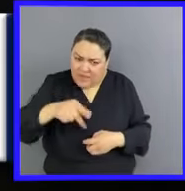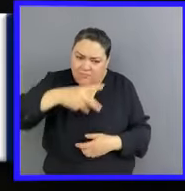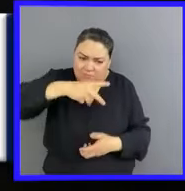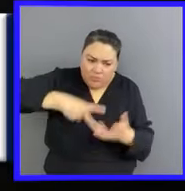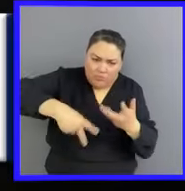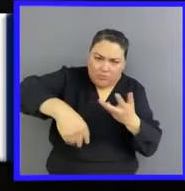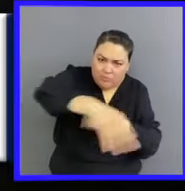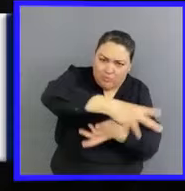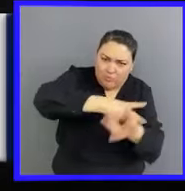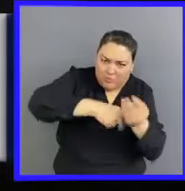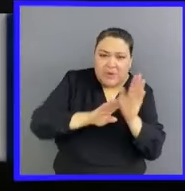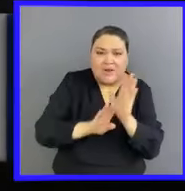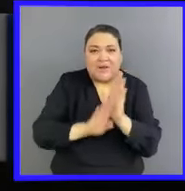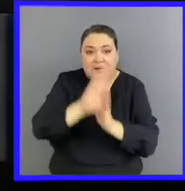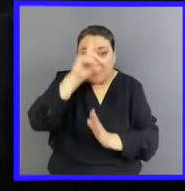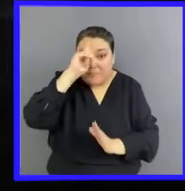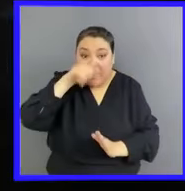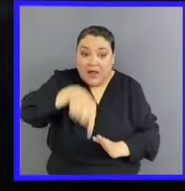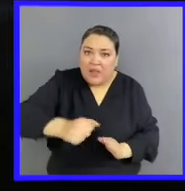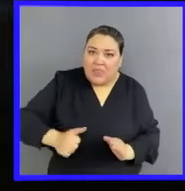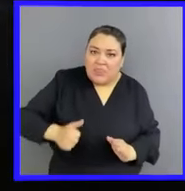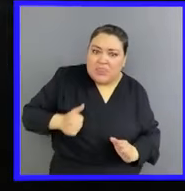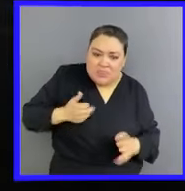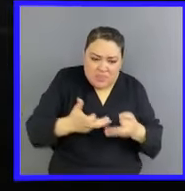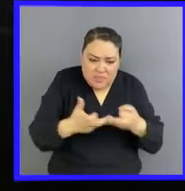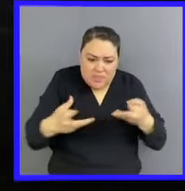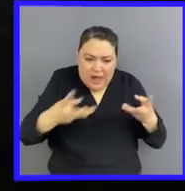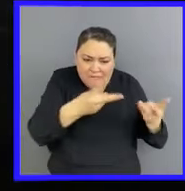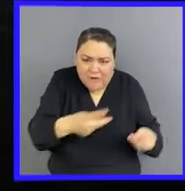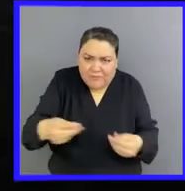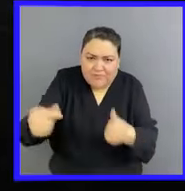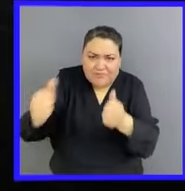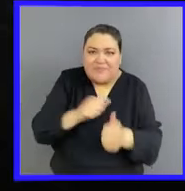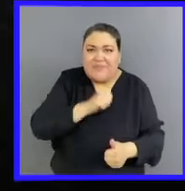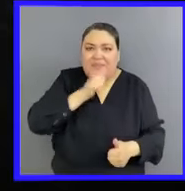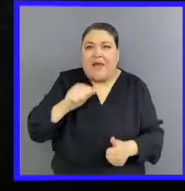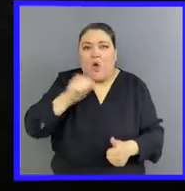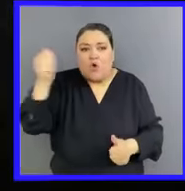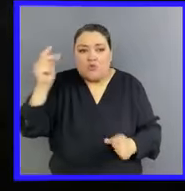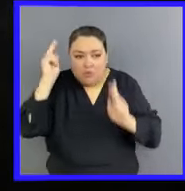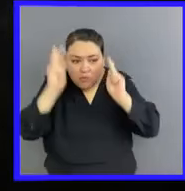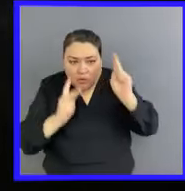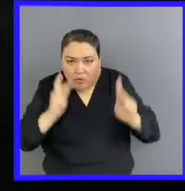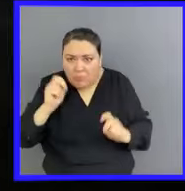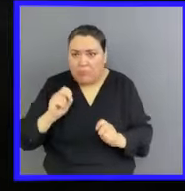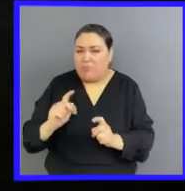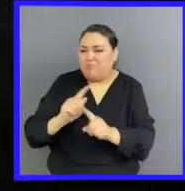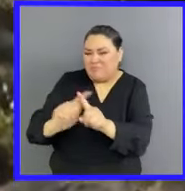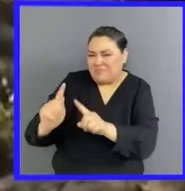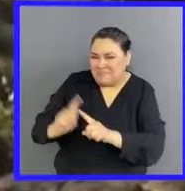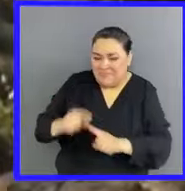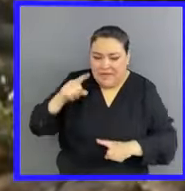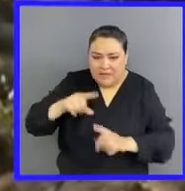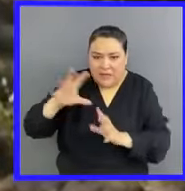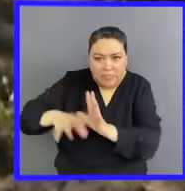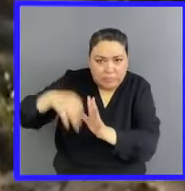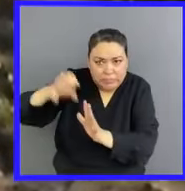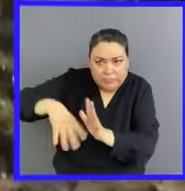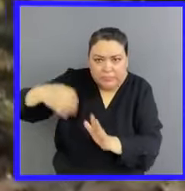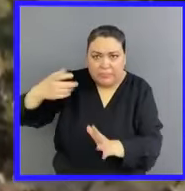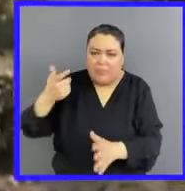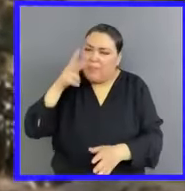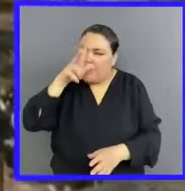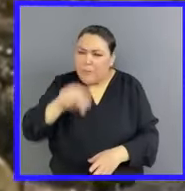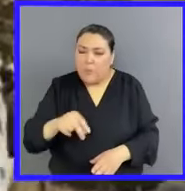para evitar la explotación del territorio por parte de la agroindustria y proyectos extractivistas. Llamaron al gobierno de